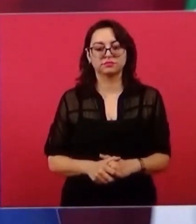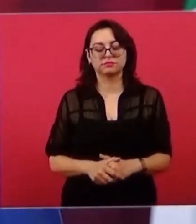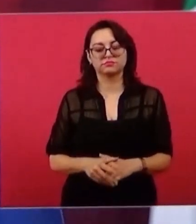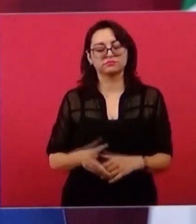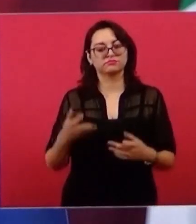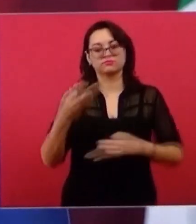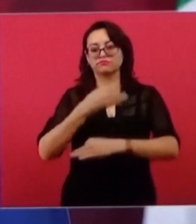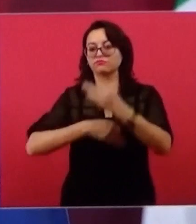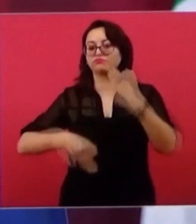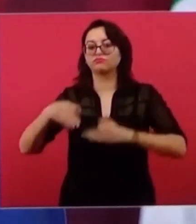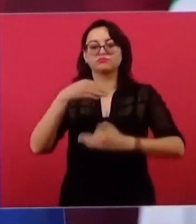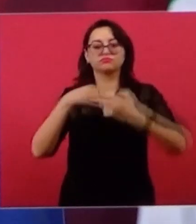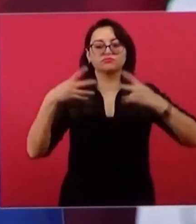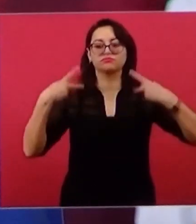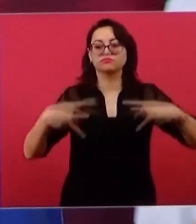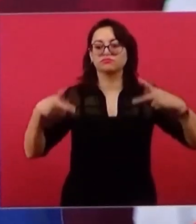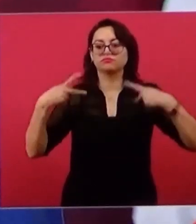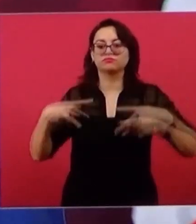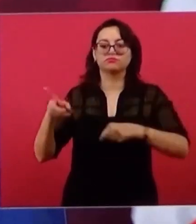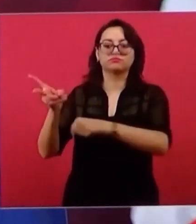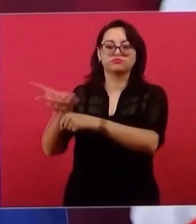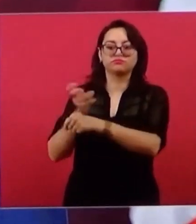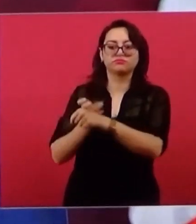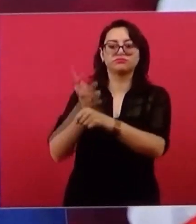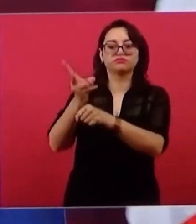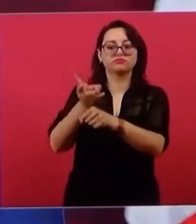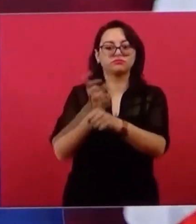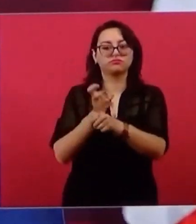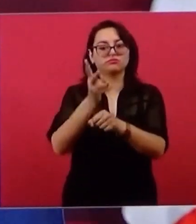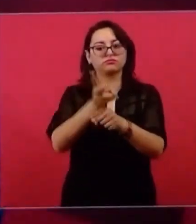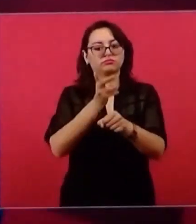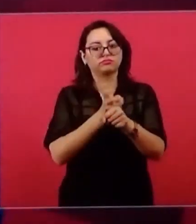Invito a todos, porque